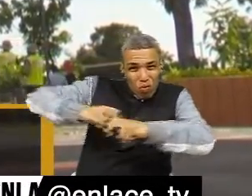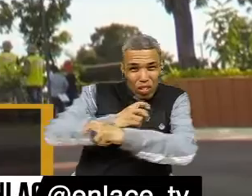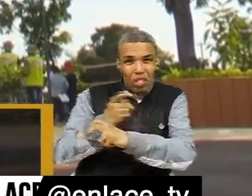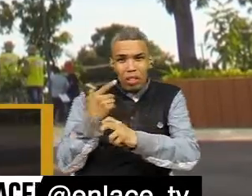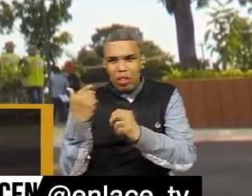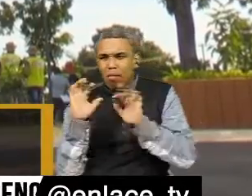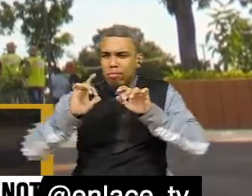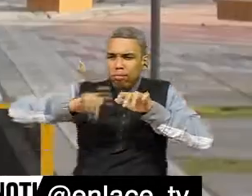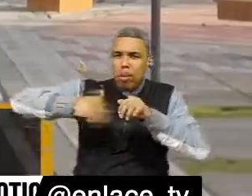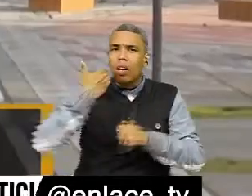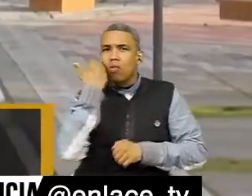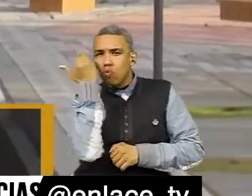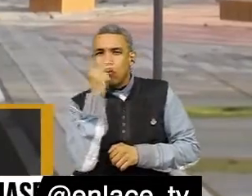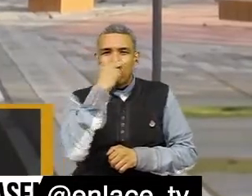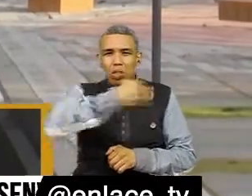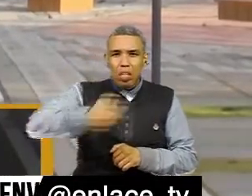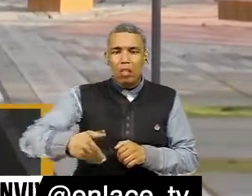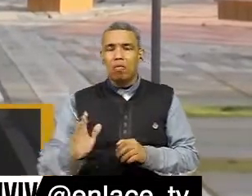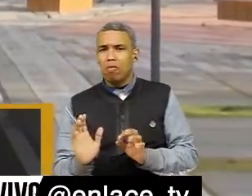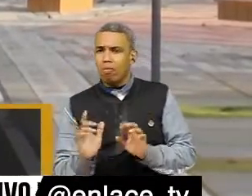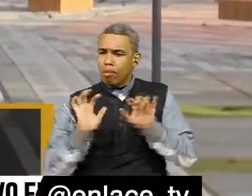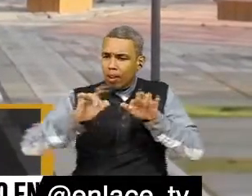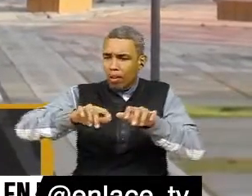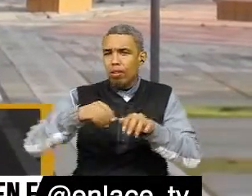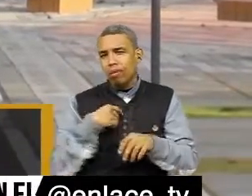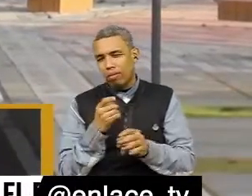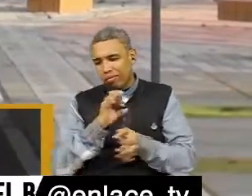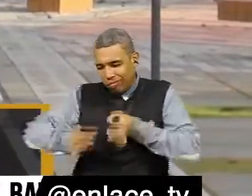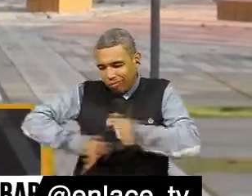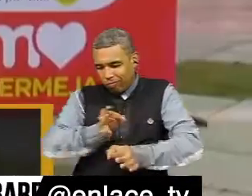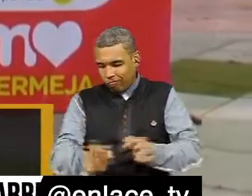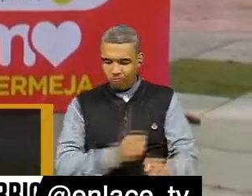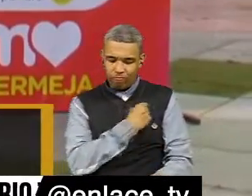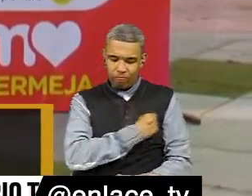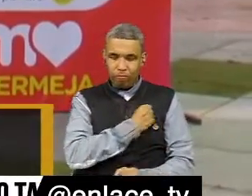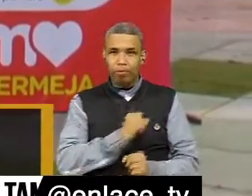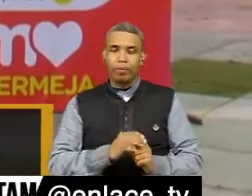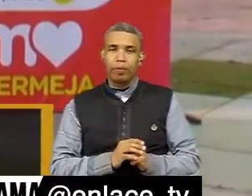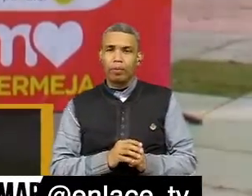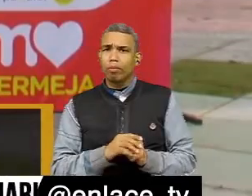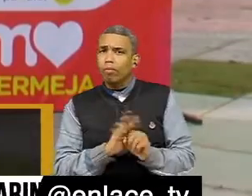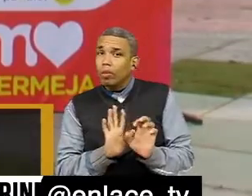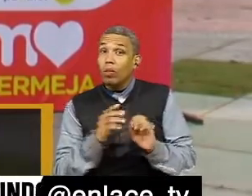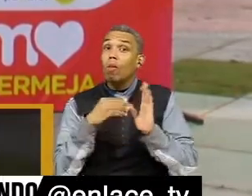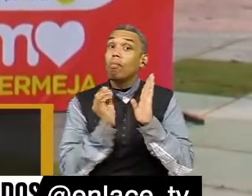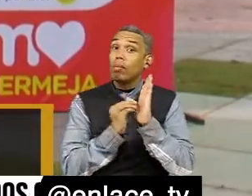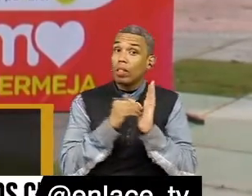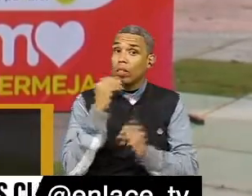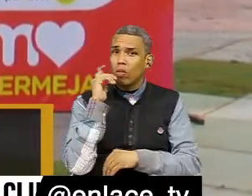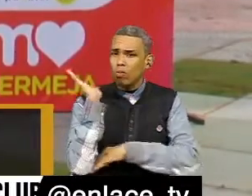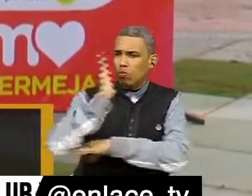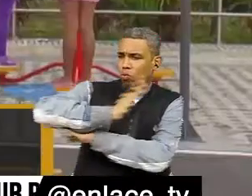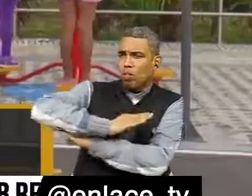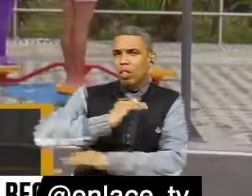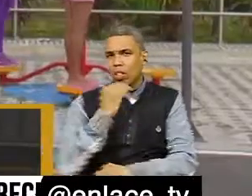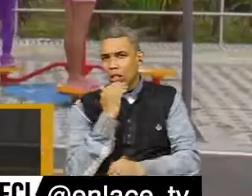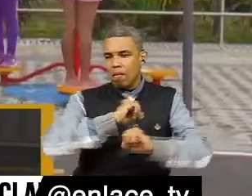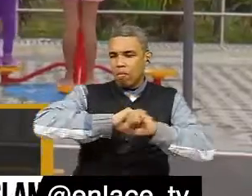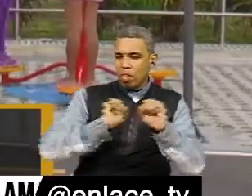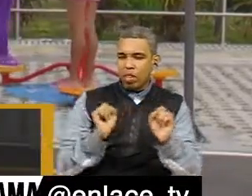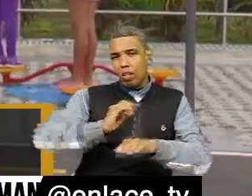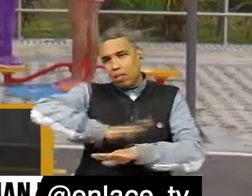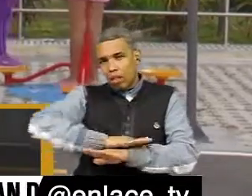los niños de Barranca. Principalmente estoy pasando varias veces al día, tres veces al día, en la mañana, tarde y noche.